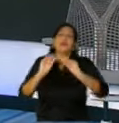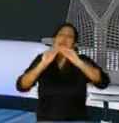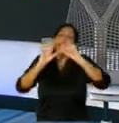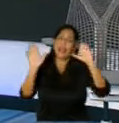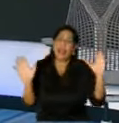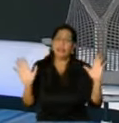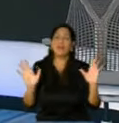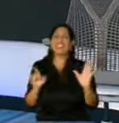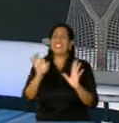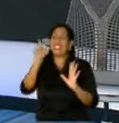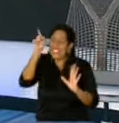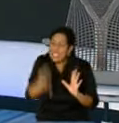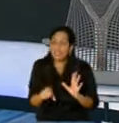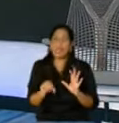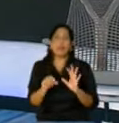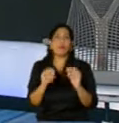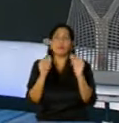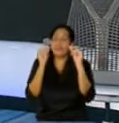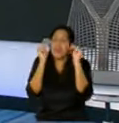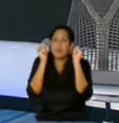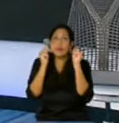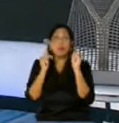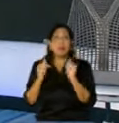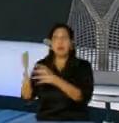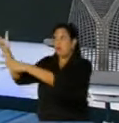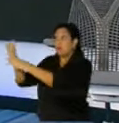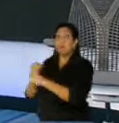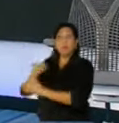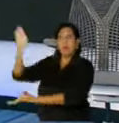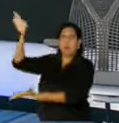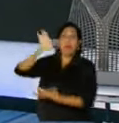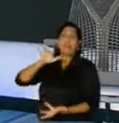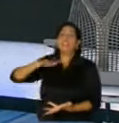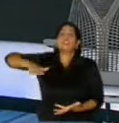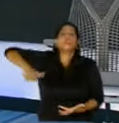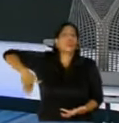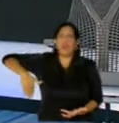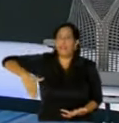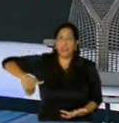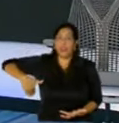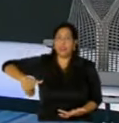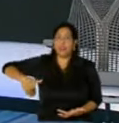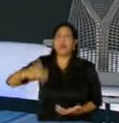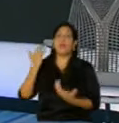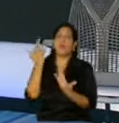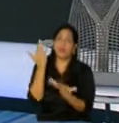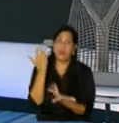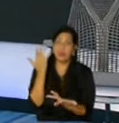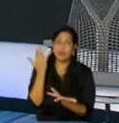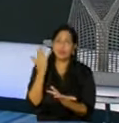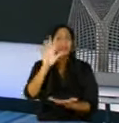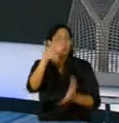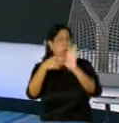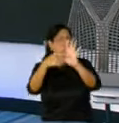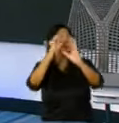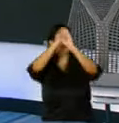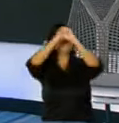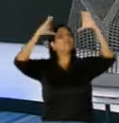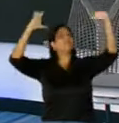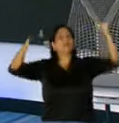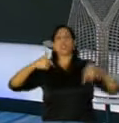son fundamentales. Al momento no las tenemos, esperamos tenerlas pronto. Imagínense de momento que yo me paro a hablar con